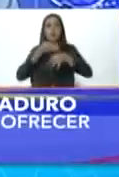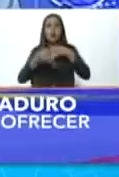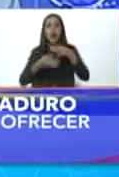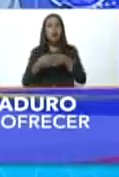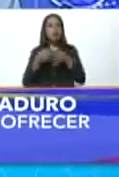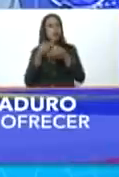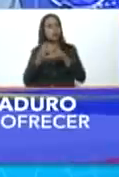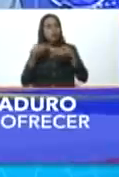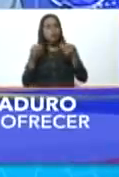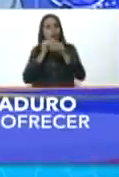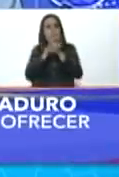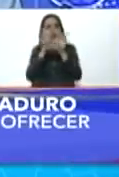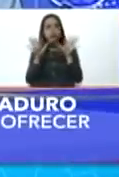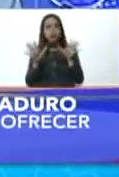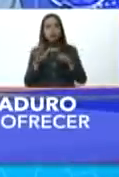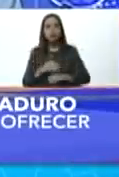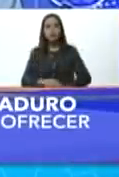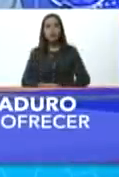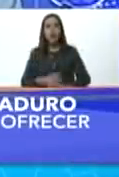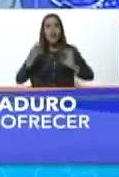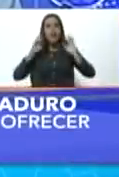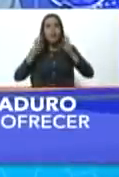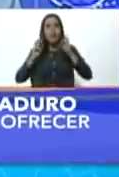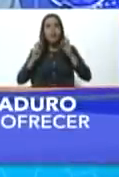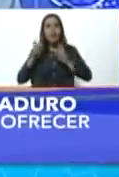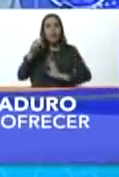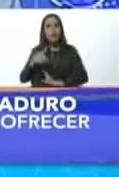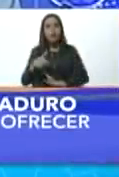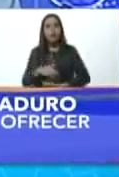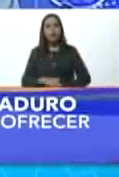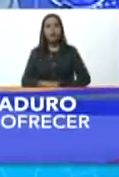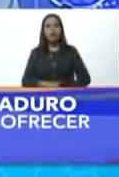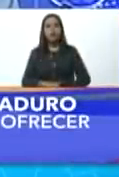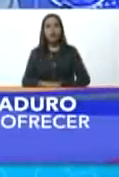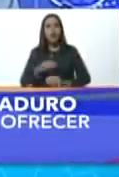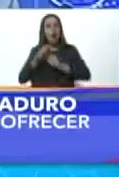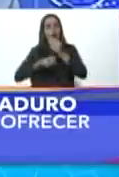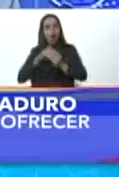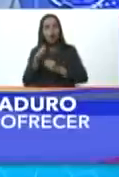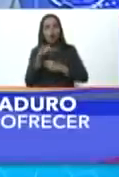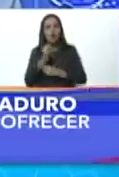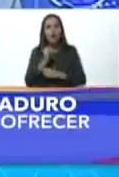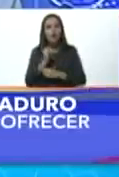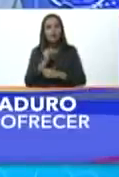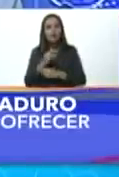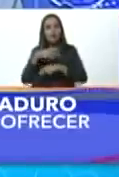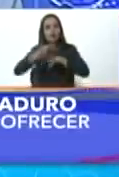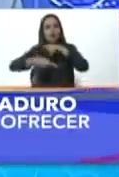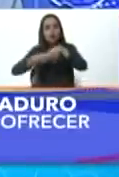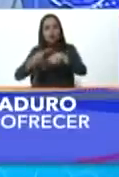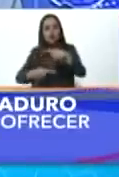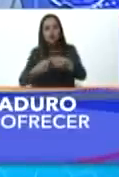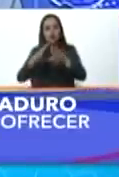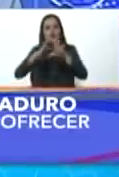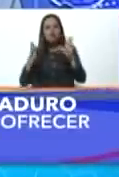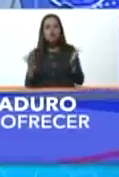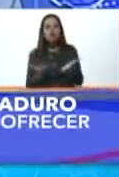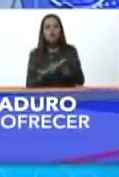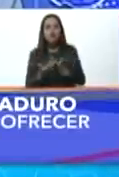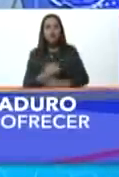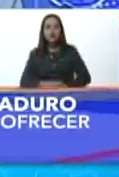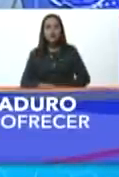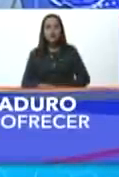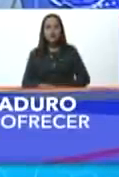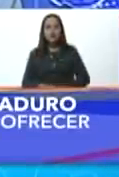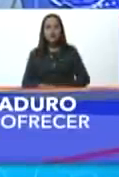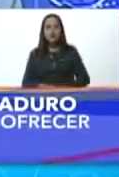bien, fíjense ustedes, este tema que hemos tratado hoy, cómo se está aplicando los protocolos mundiales de